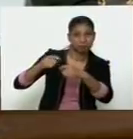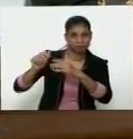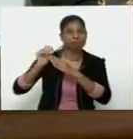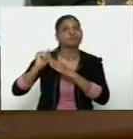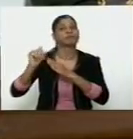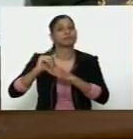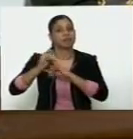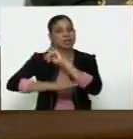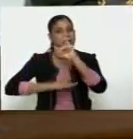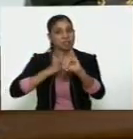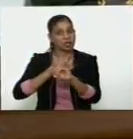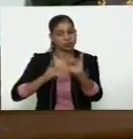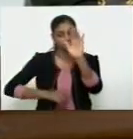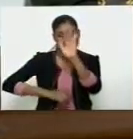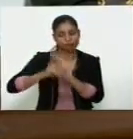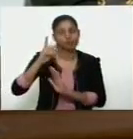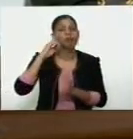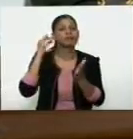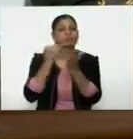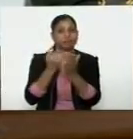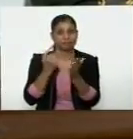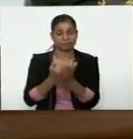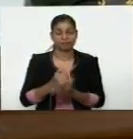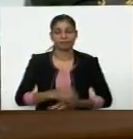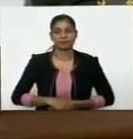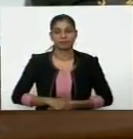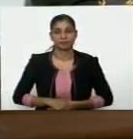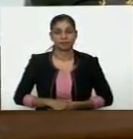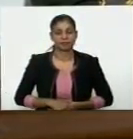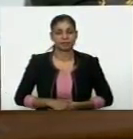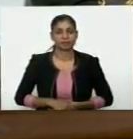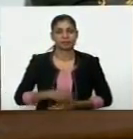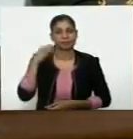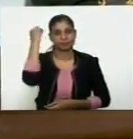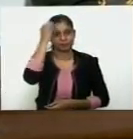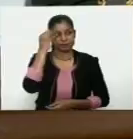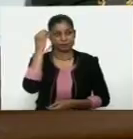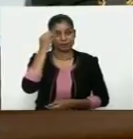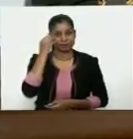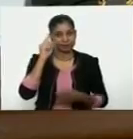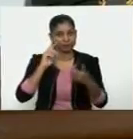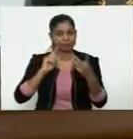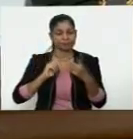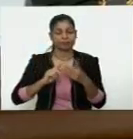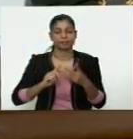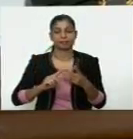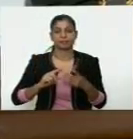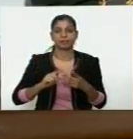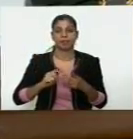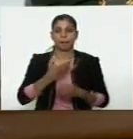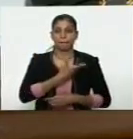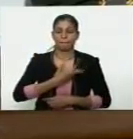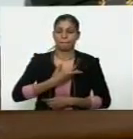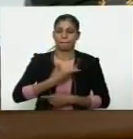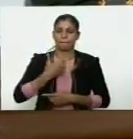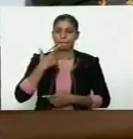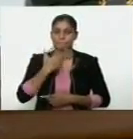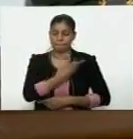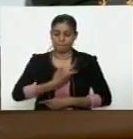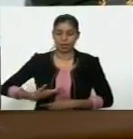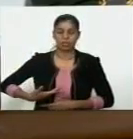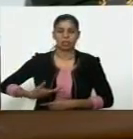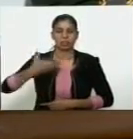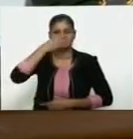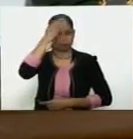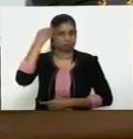financieras internacionales para el desarrollo de Venezuela. Considerando que la orden ejecutiva ilícita a la